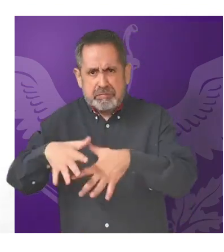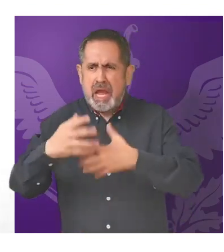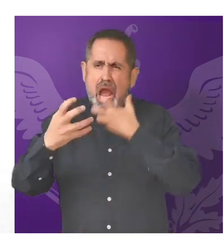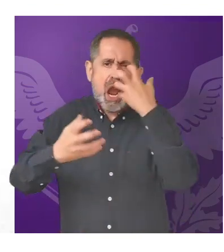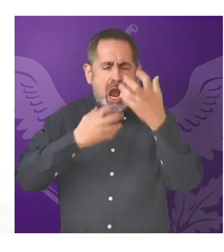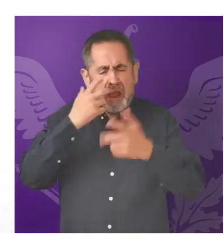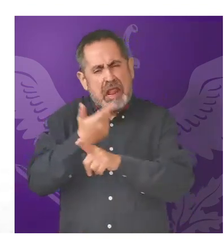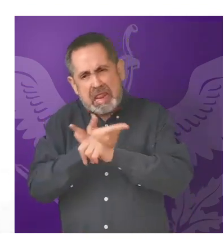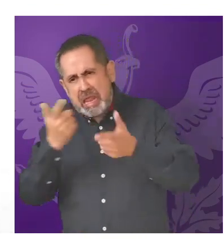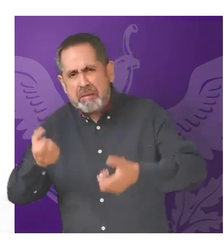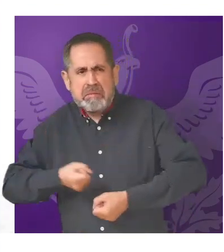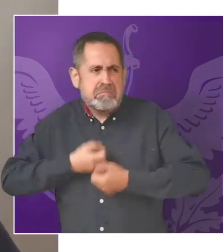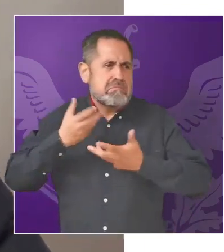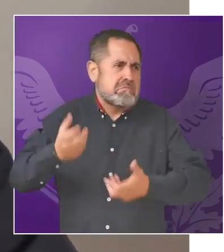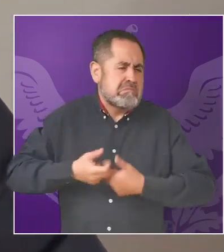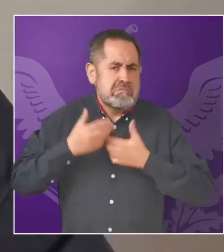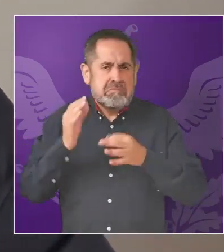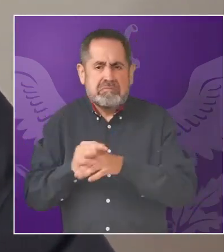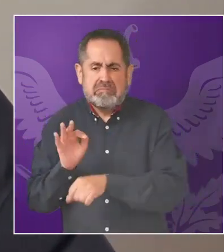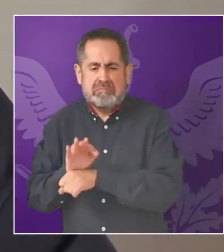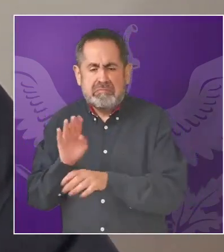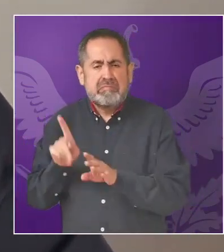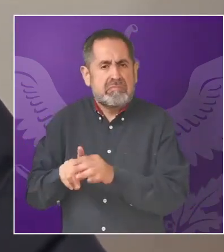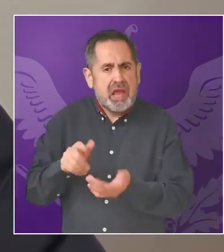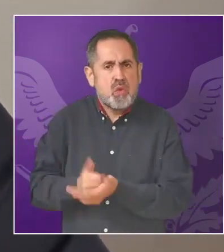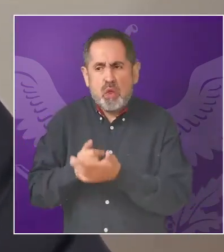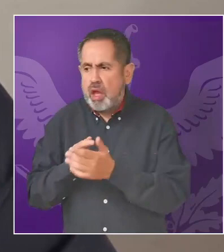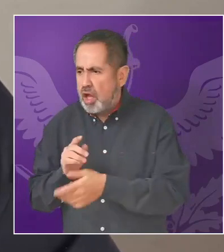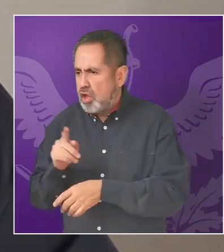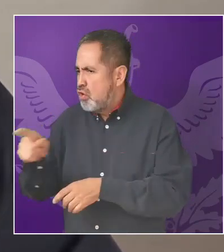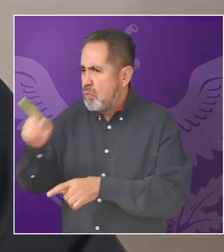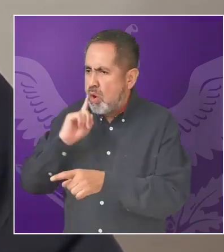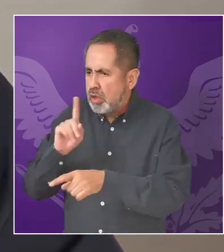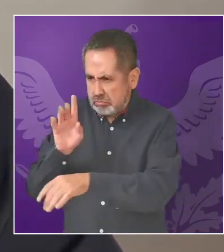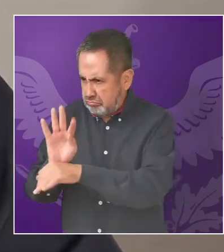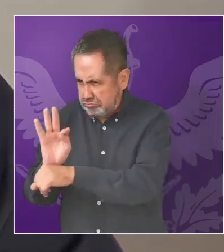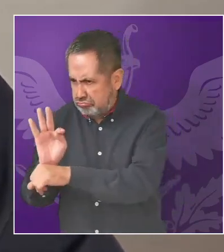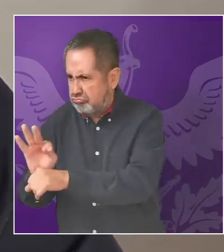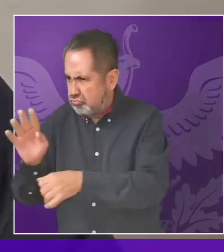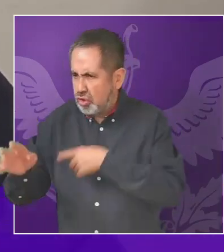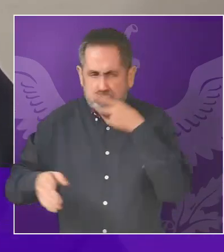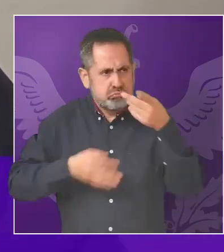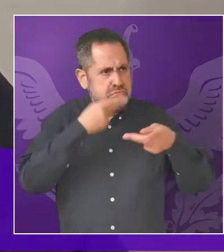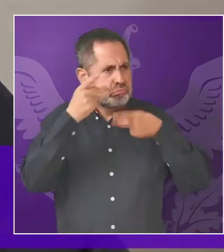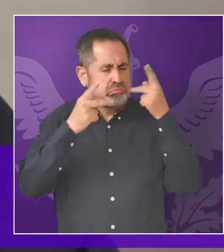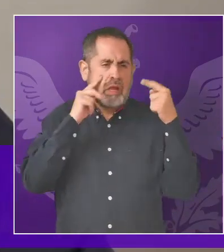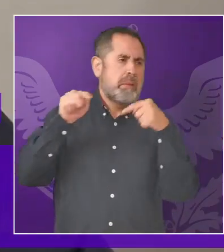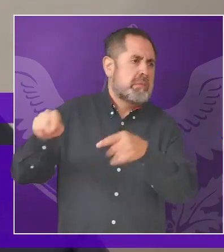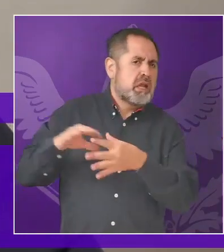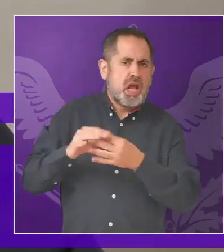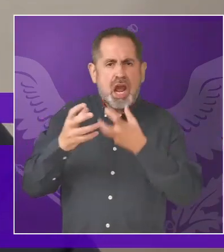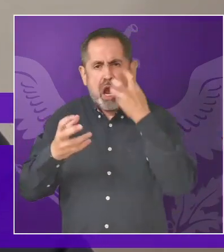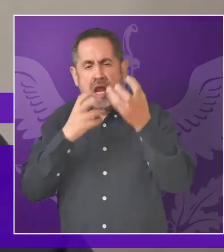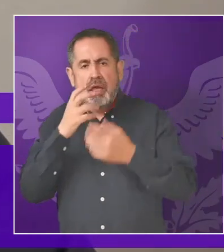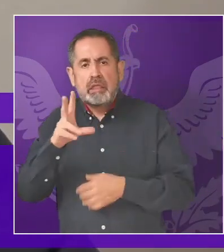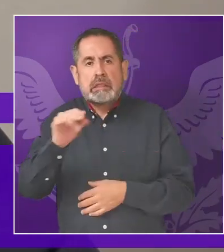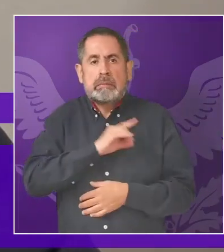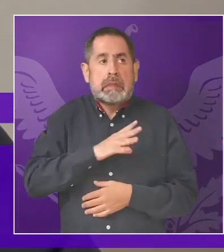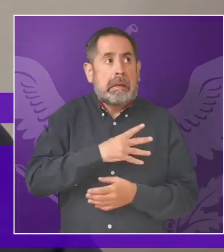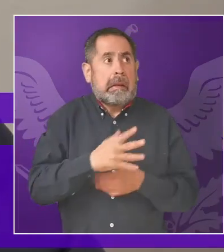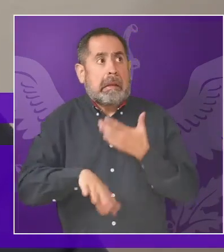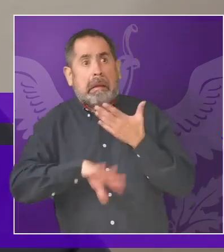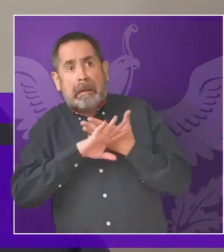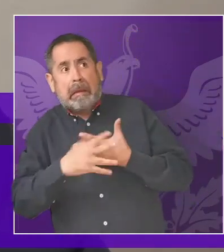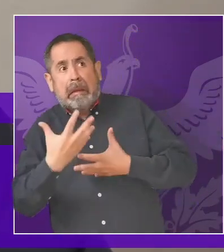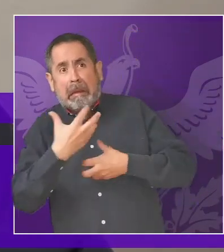condiciones para que puedan manifestarse de forma libre, hablando por nosotras, o para que las otras sean